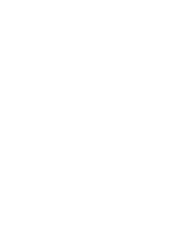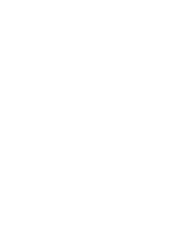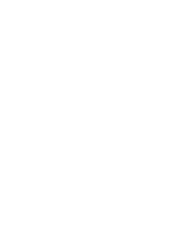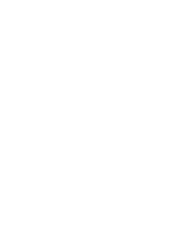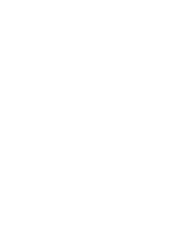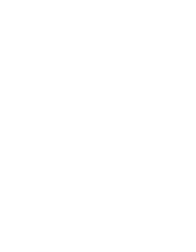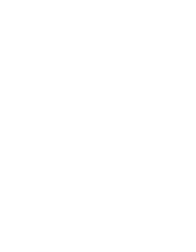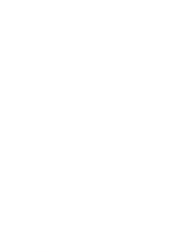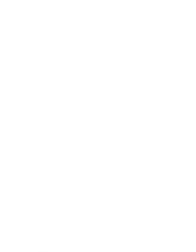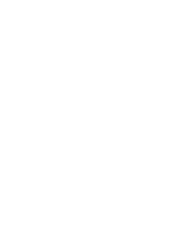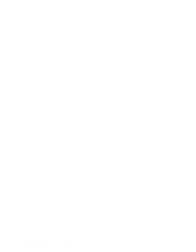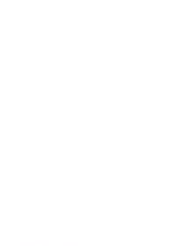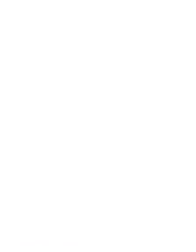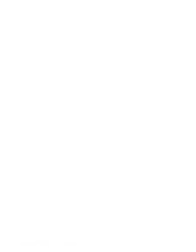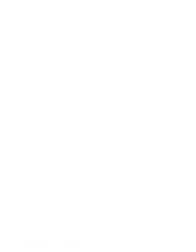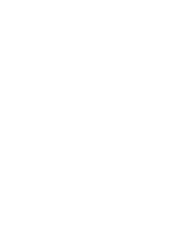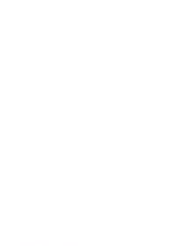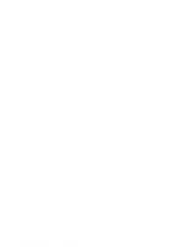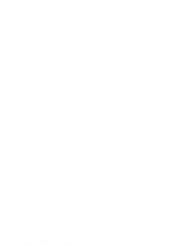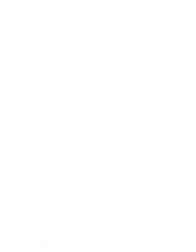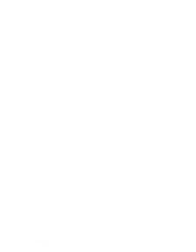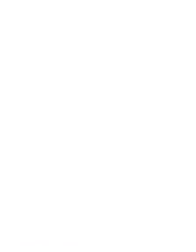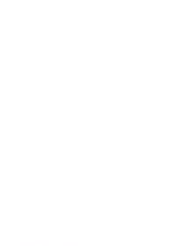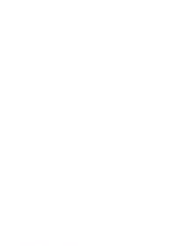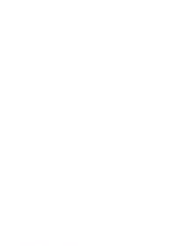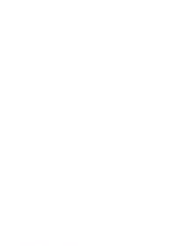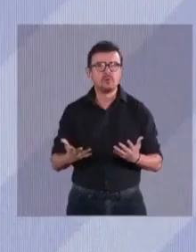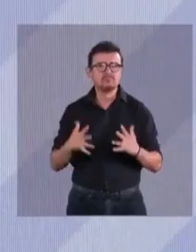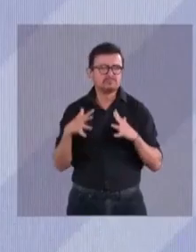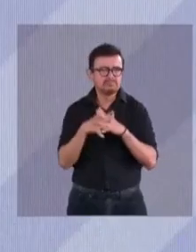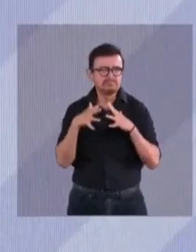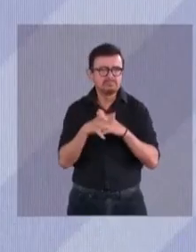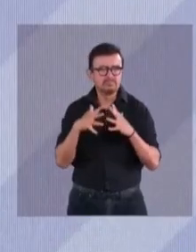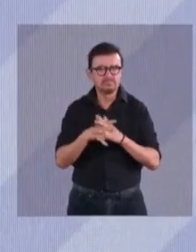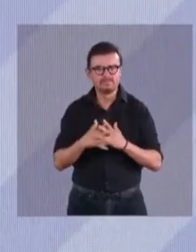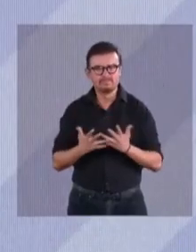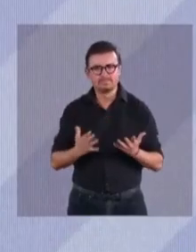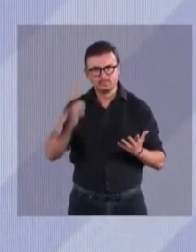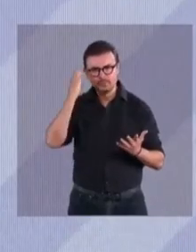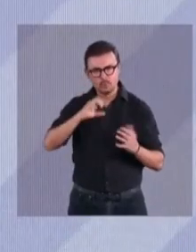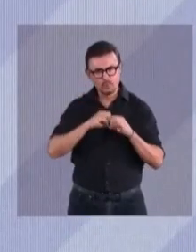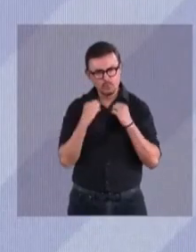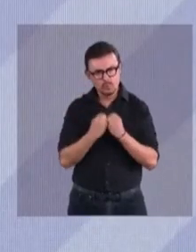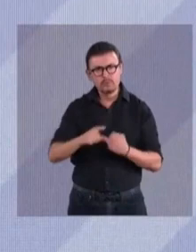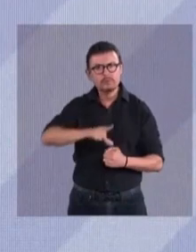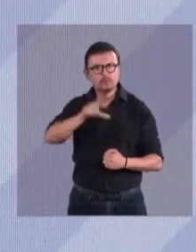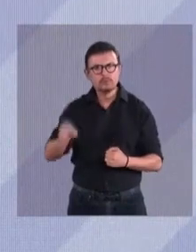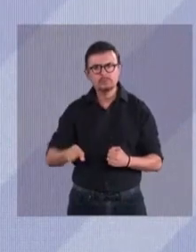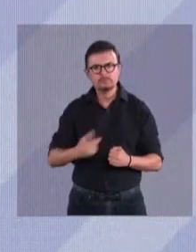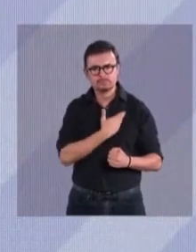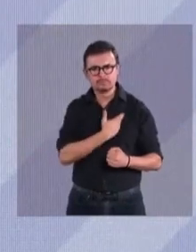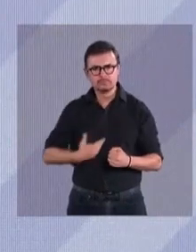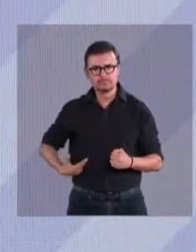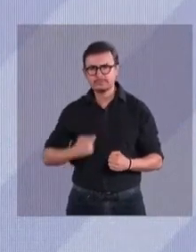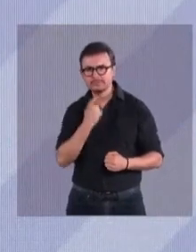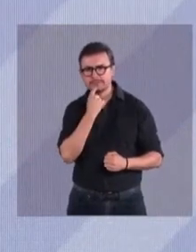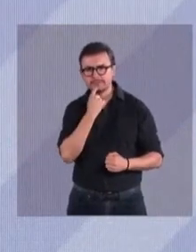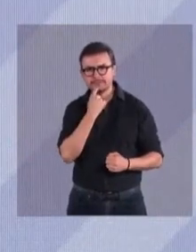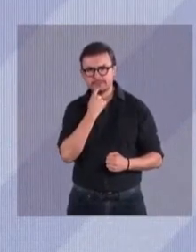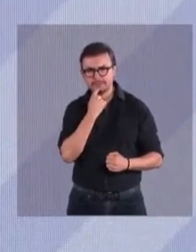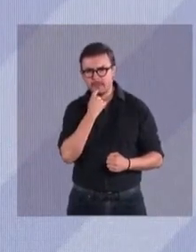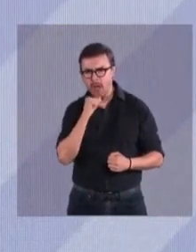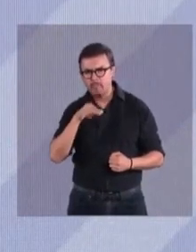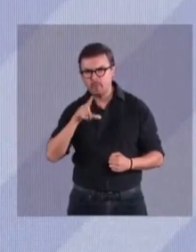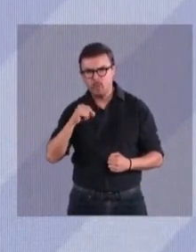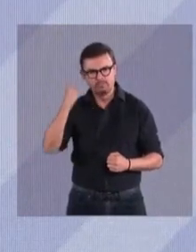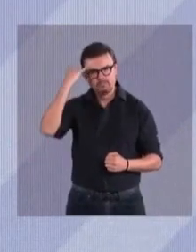contabiliza casi 100.000 personas desaparecidas, superando gobiernos previos. Hasta que llegó el presidente Andrés Manuel López Obrador y cambió la